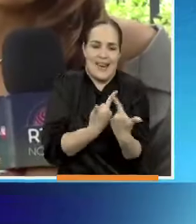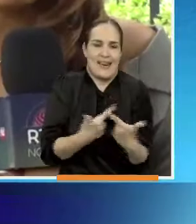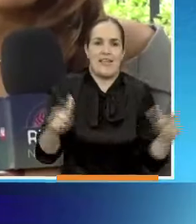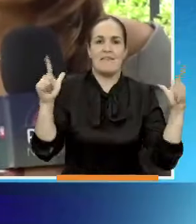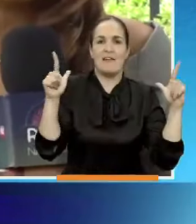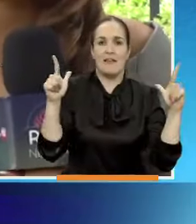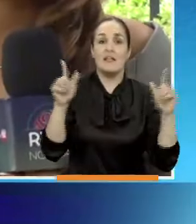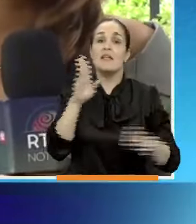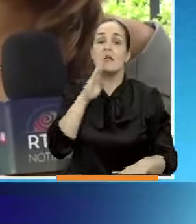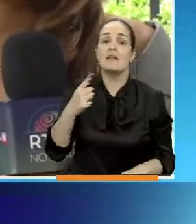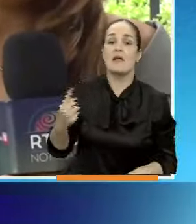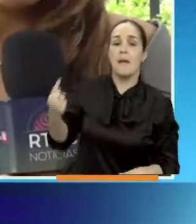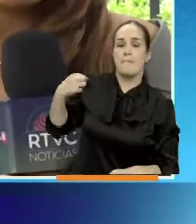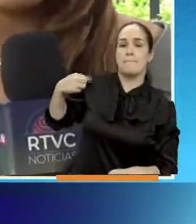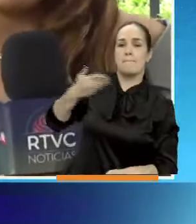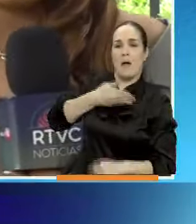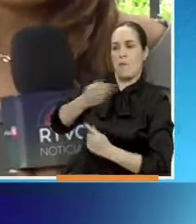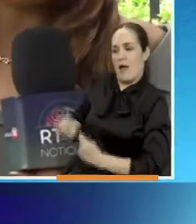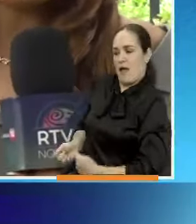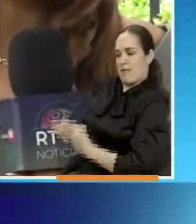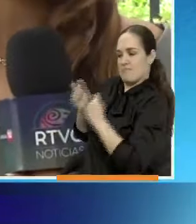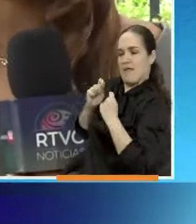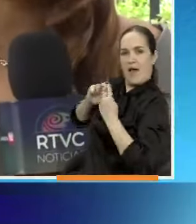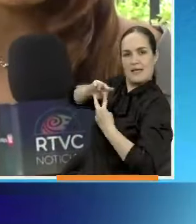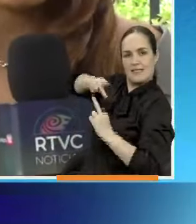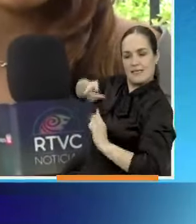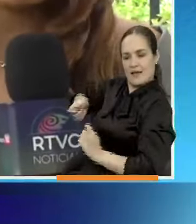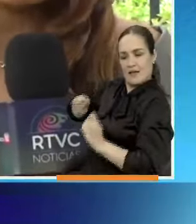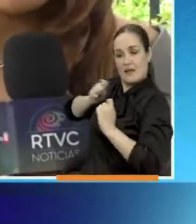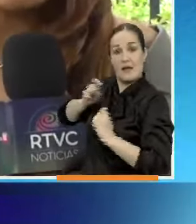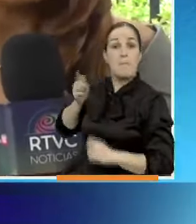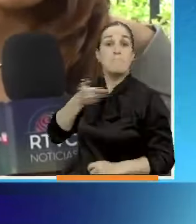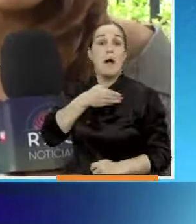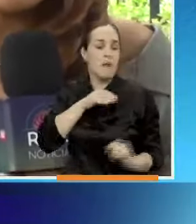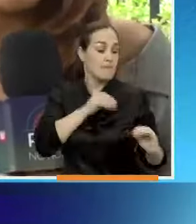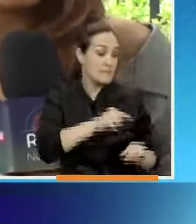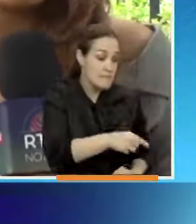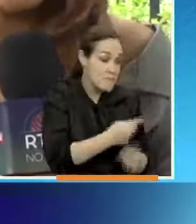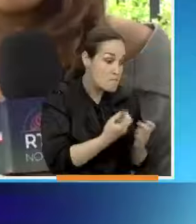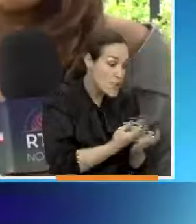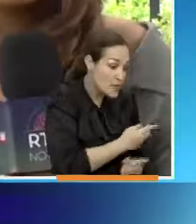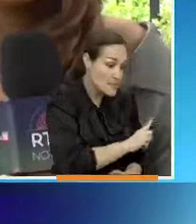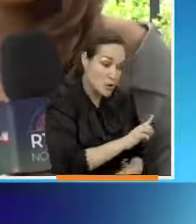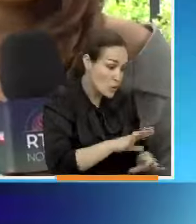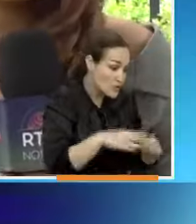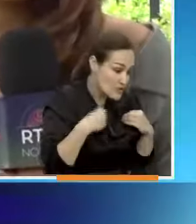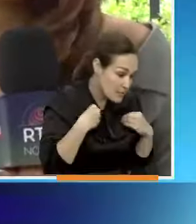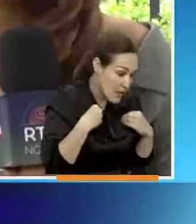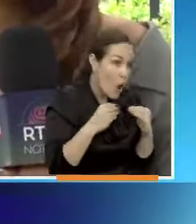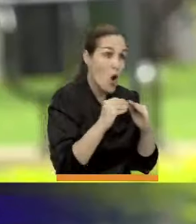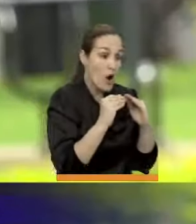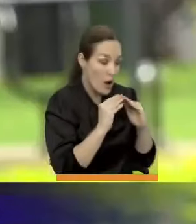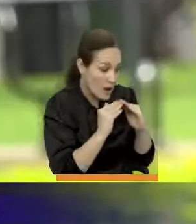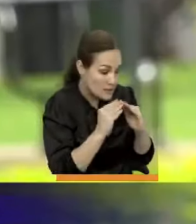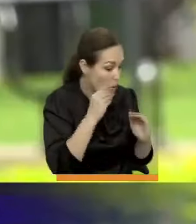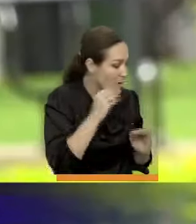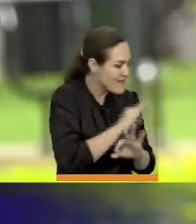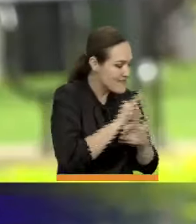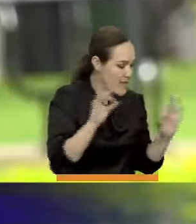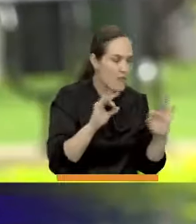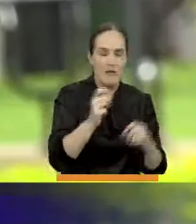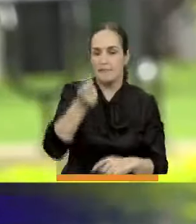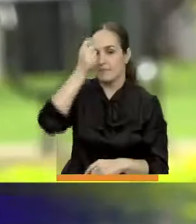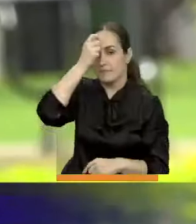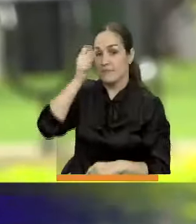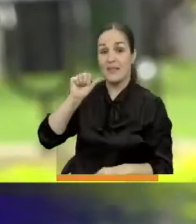quien su mamá la que le enseñó que la violencia tampoco es permitida ni siquiera en el hogar cuando